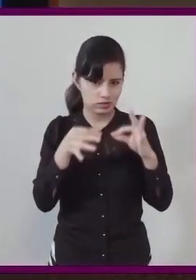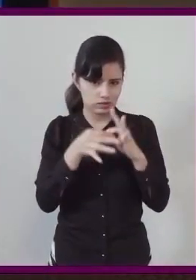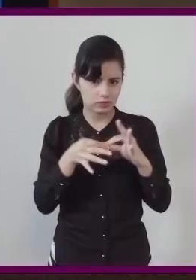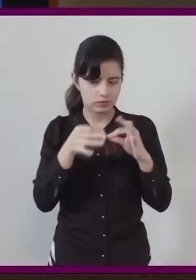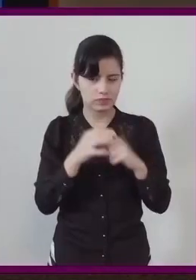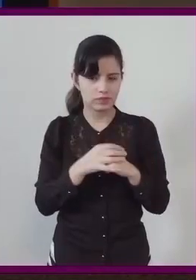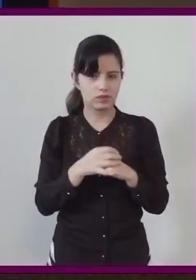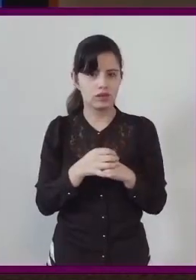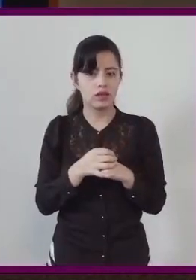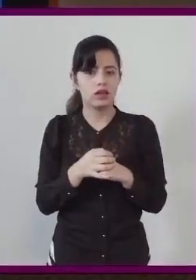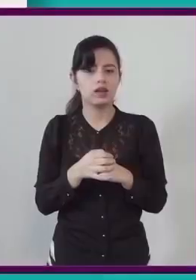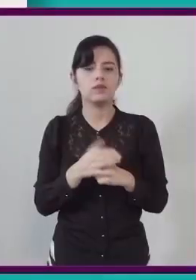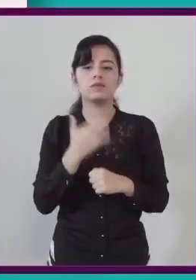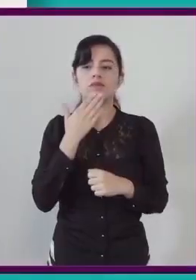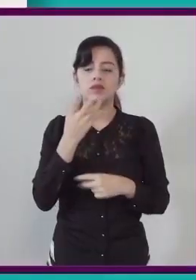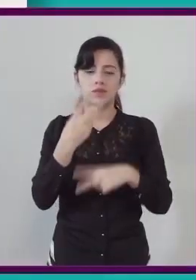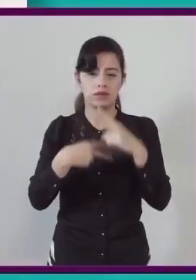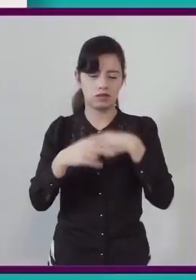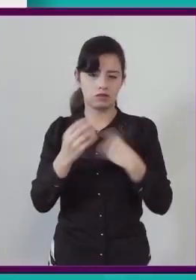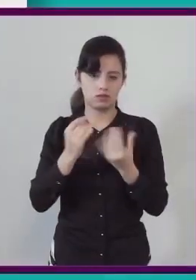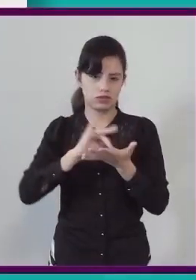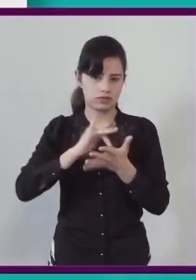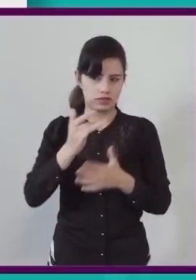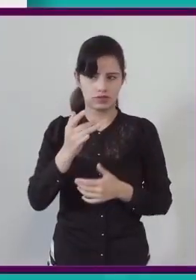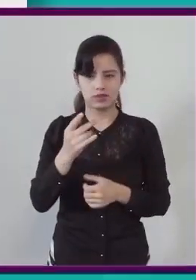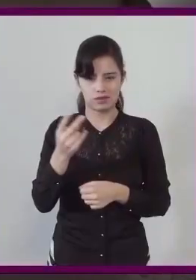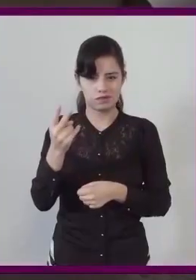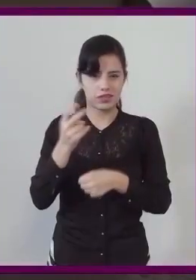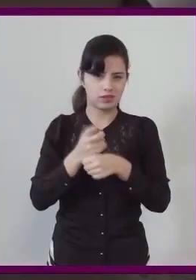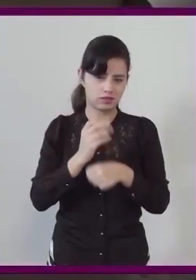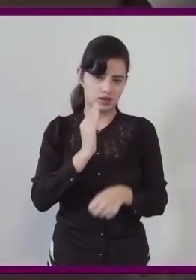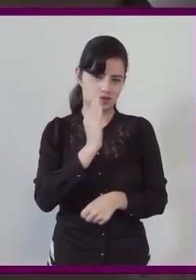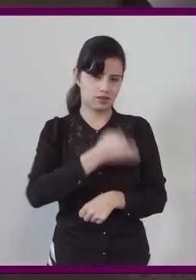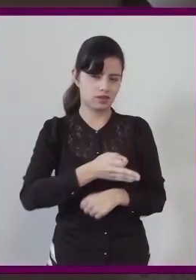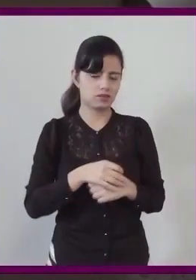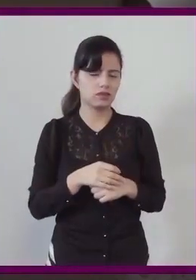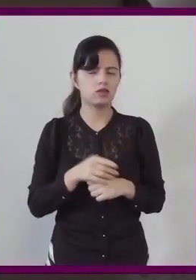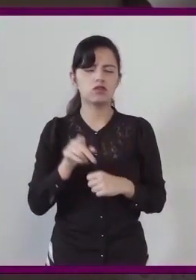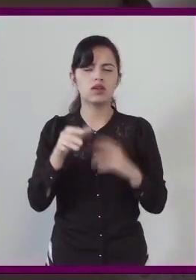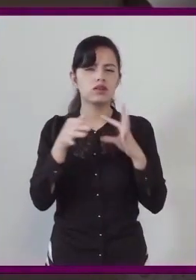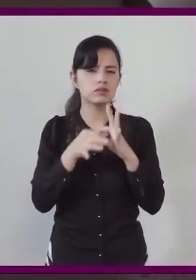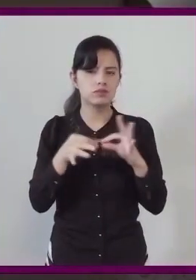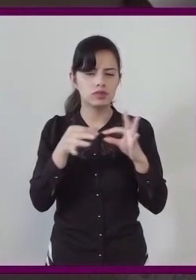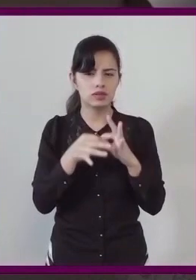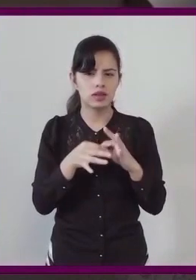bienvenido. Muchas gracias por aceptar nuestra invitación a Jóvenes en TV. Cuéntanos en qué